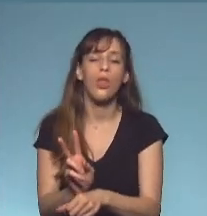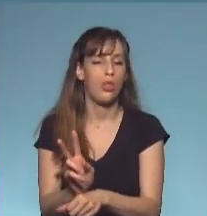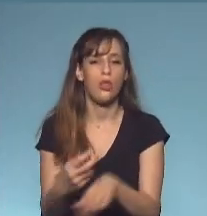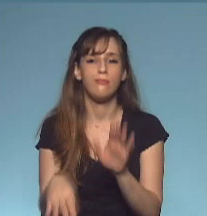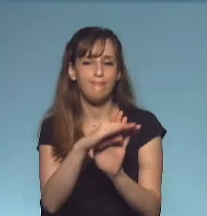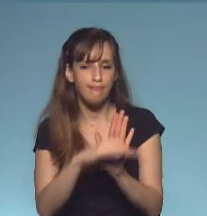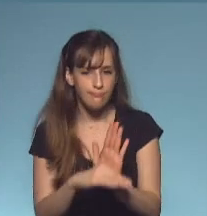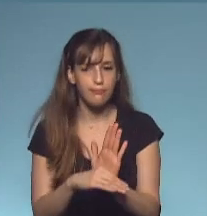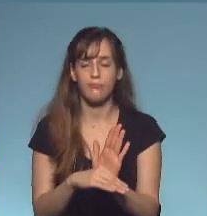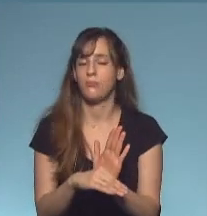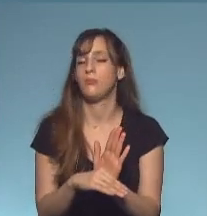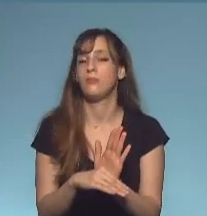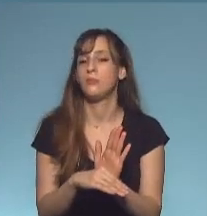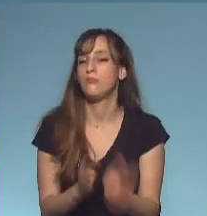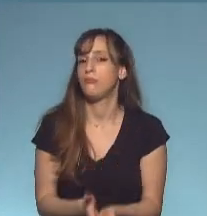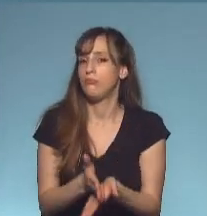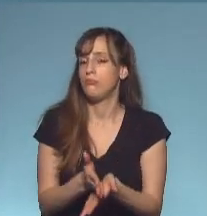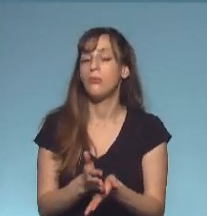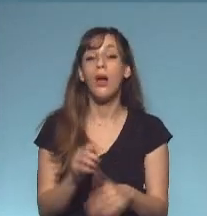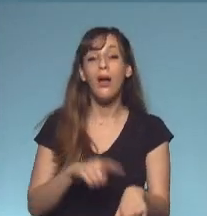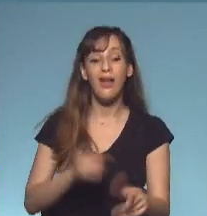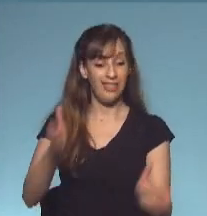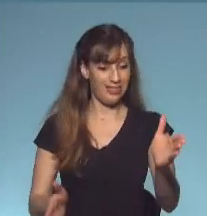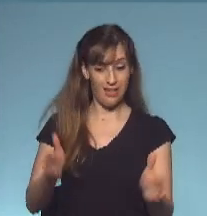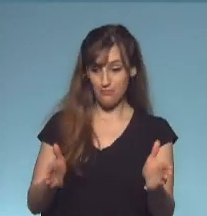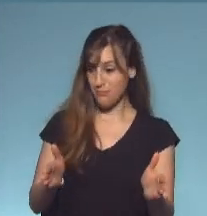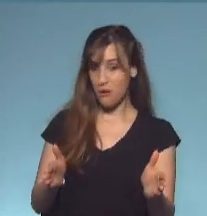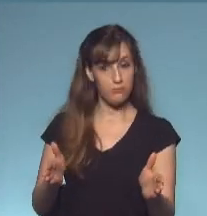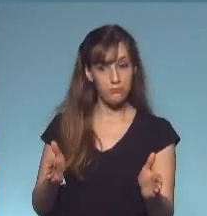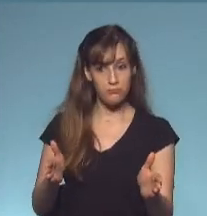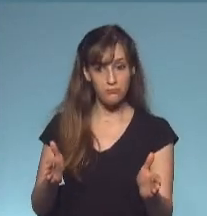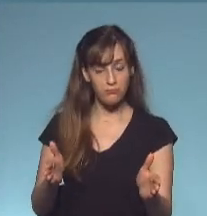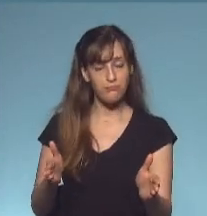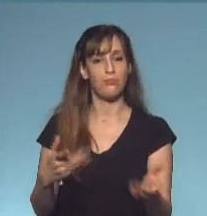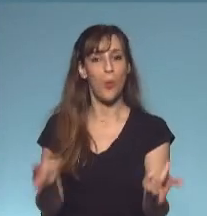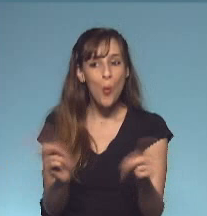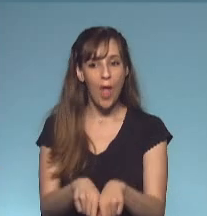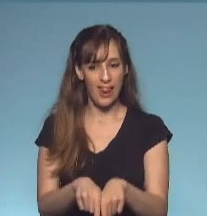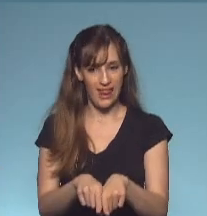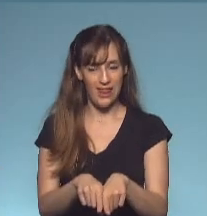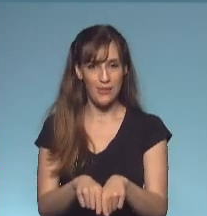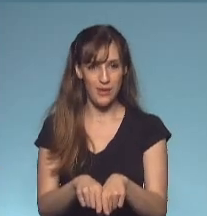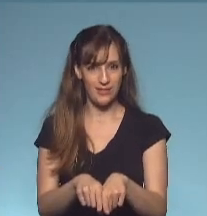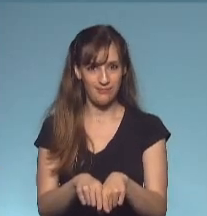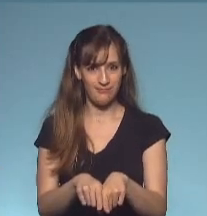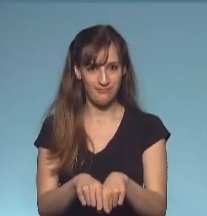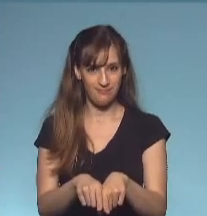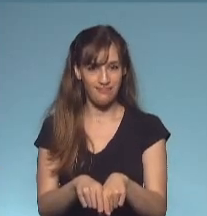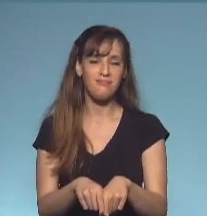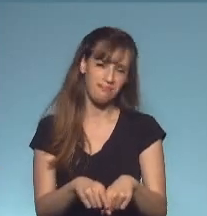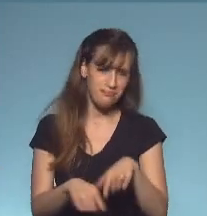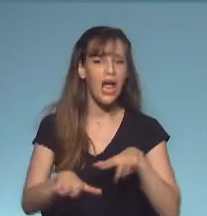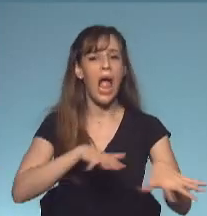los casos, venimos de una etapa donde se recuperaron y flexibilizaron